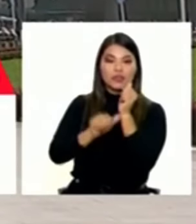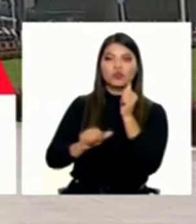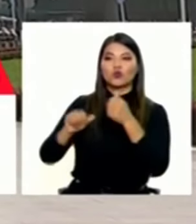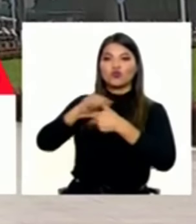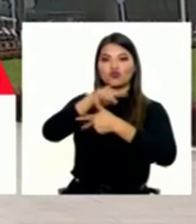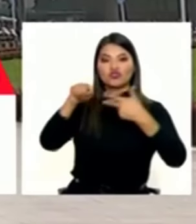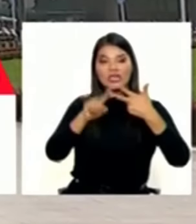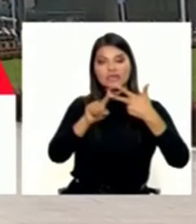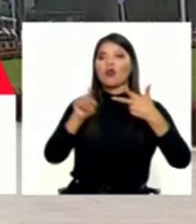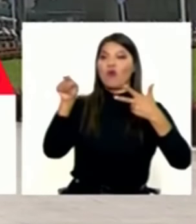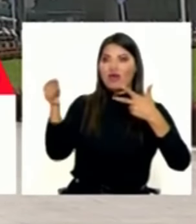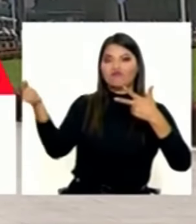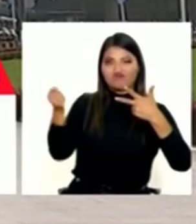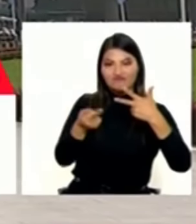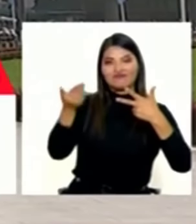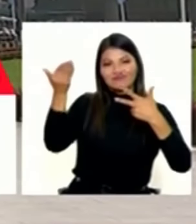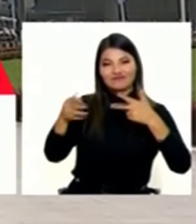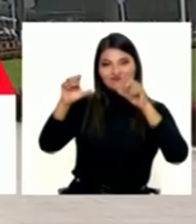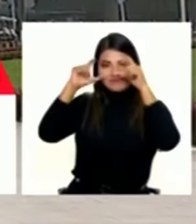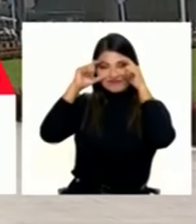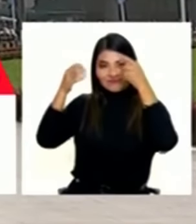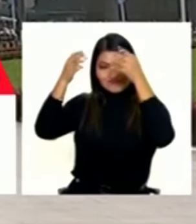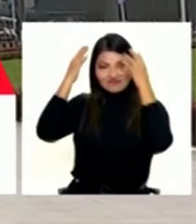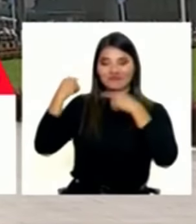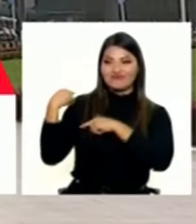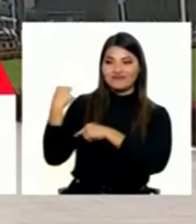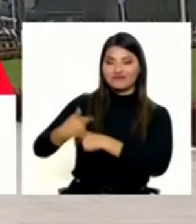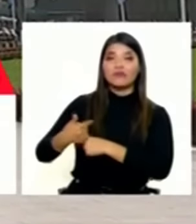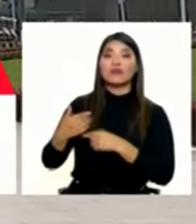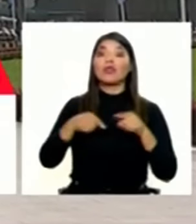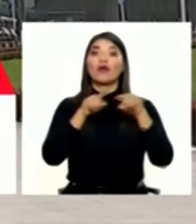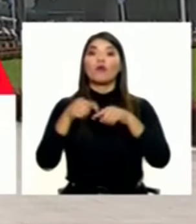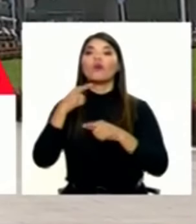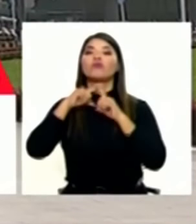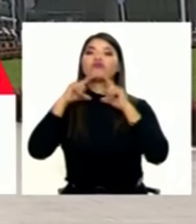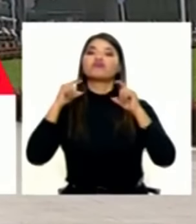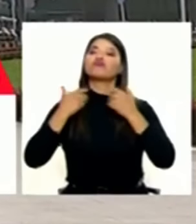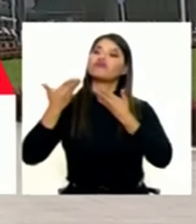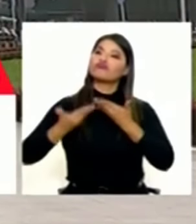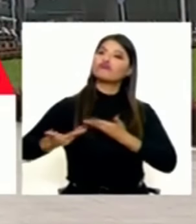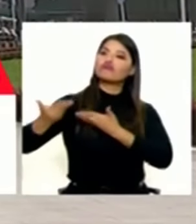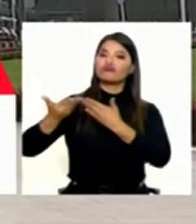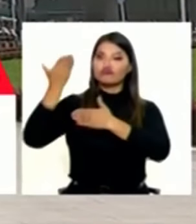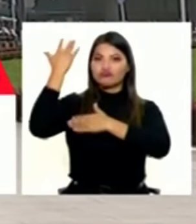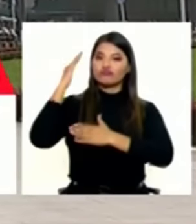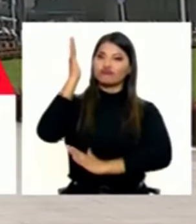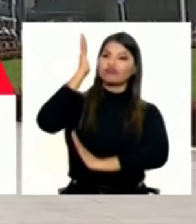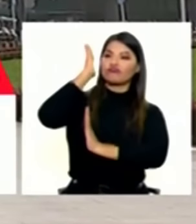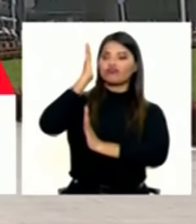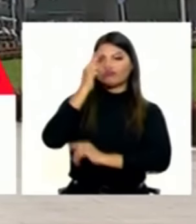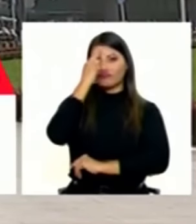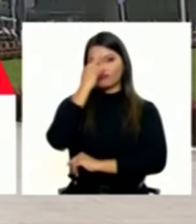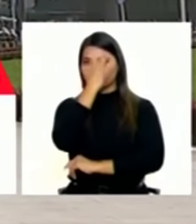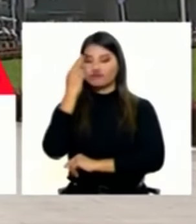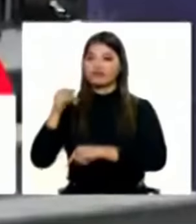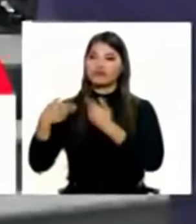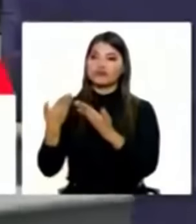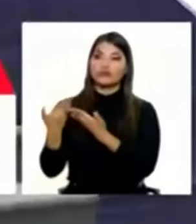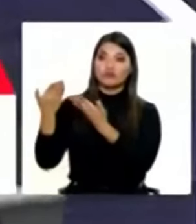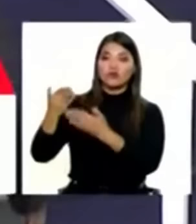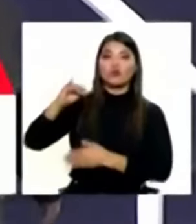continuación, escucharemos la homilía a cargo del obispo castense, reverendo padre Juan